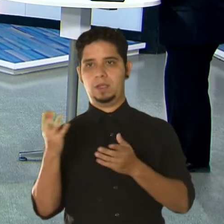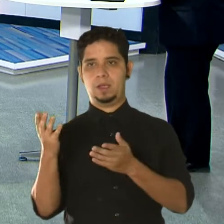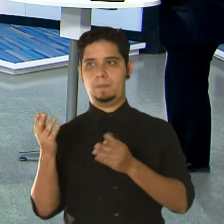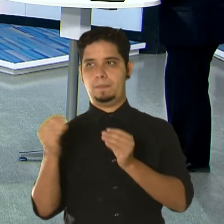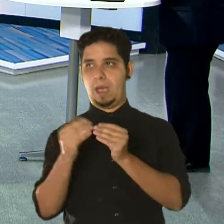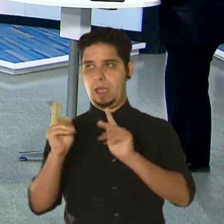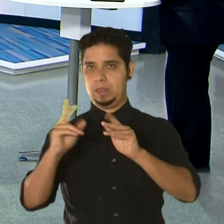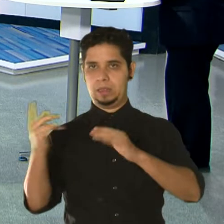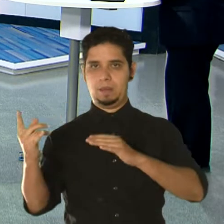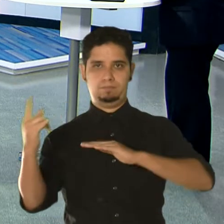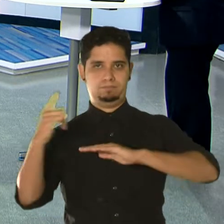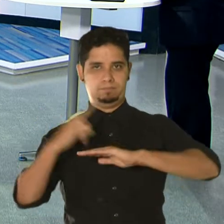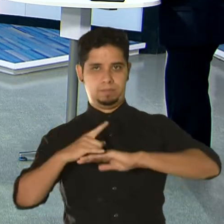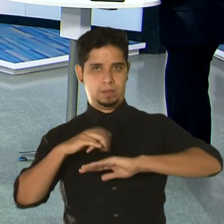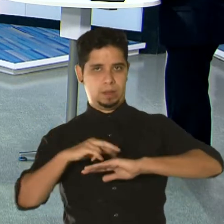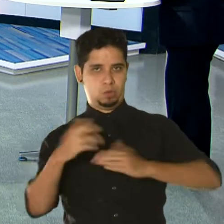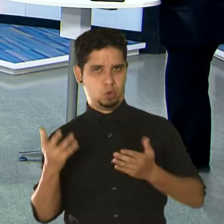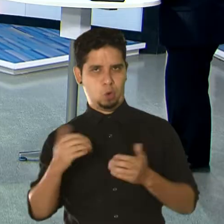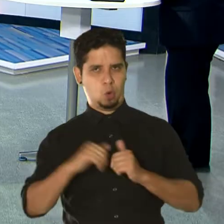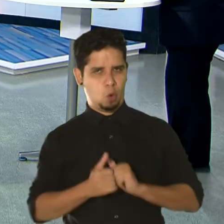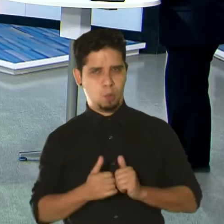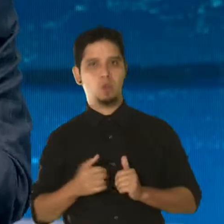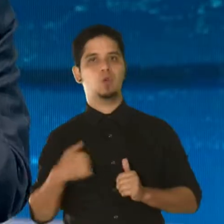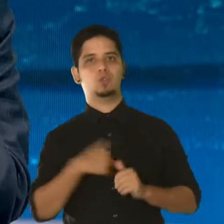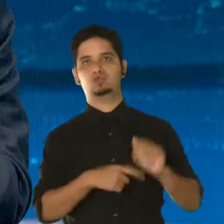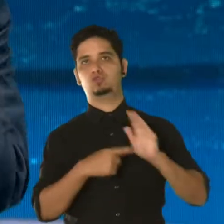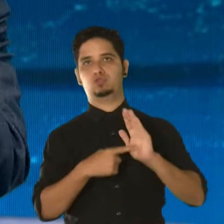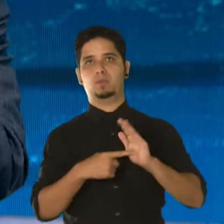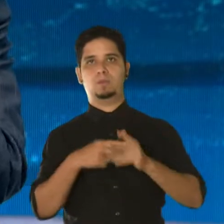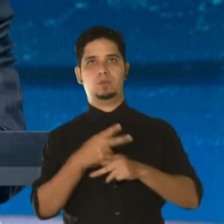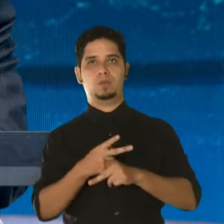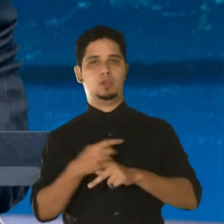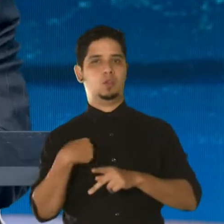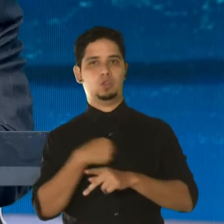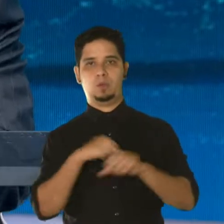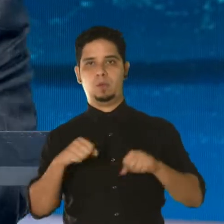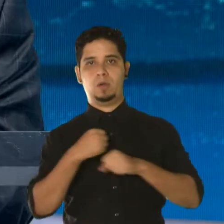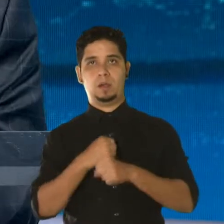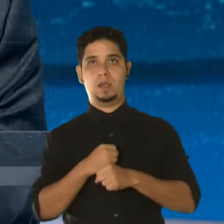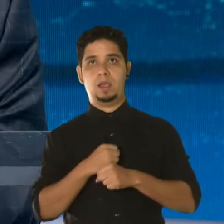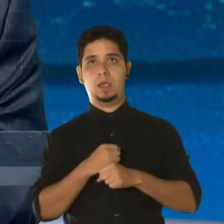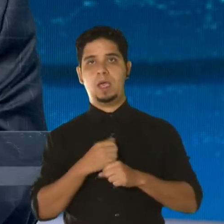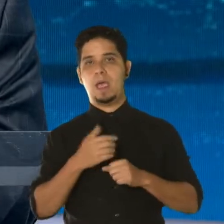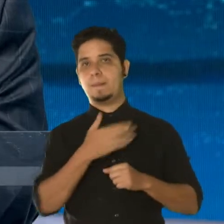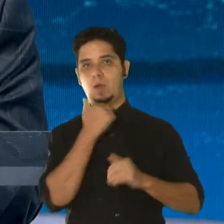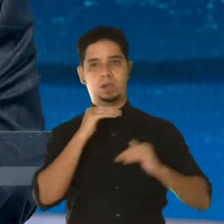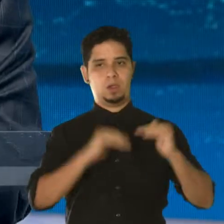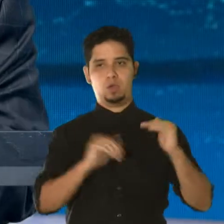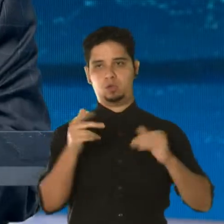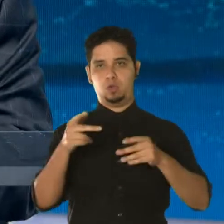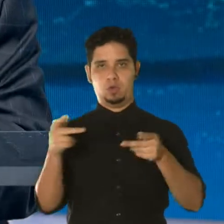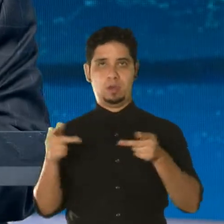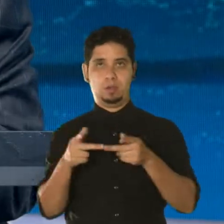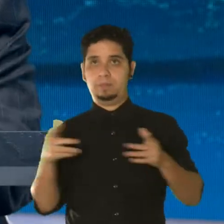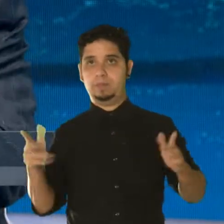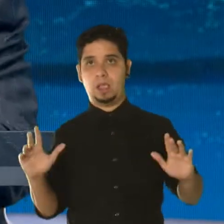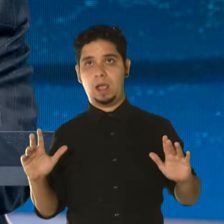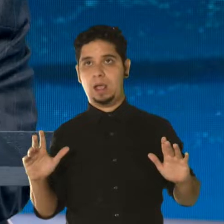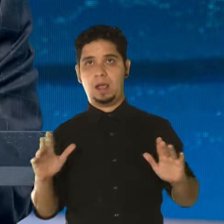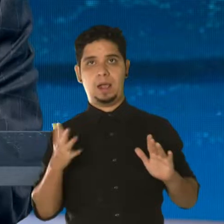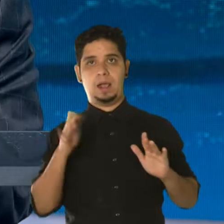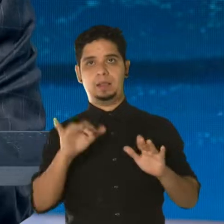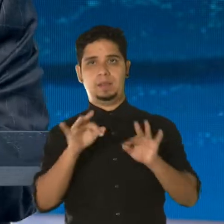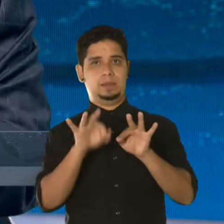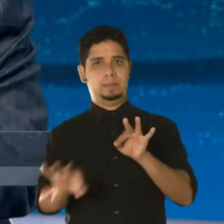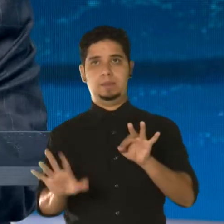manufactura a Puerto Rico es demostrando que la productividad que podemos crear aquí es mejor que en otros sitios. O sea, es tan sencillo